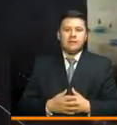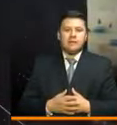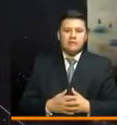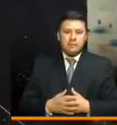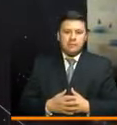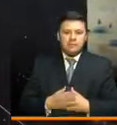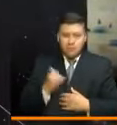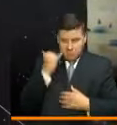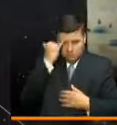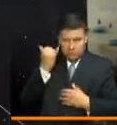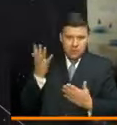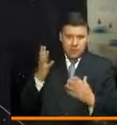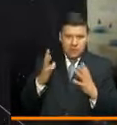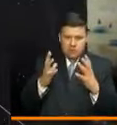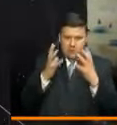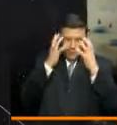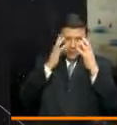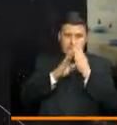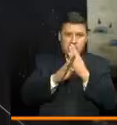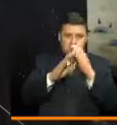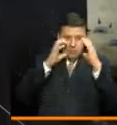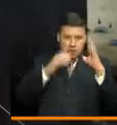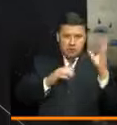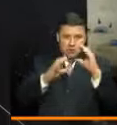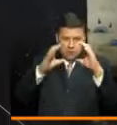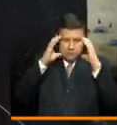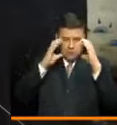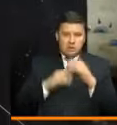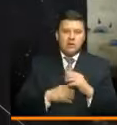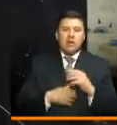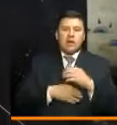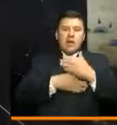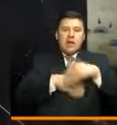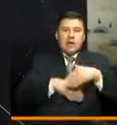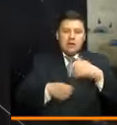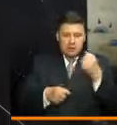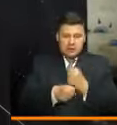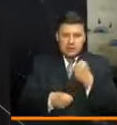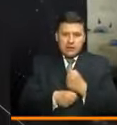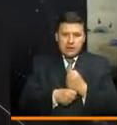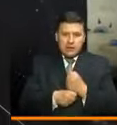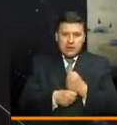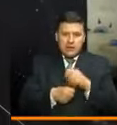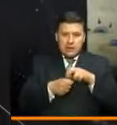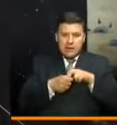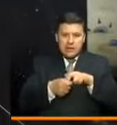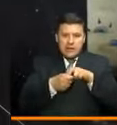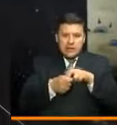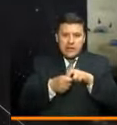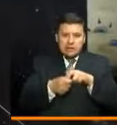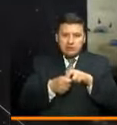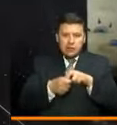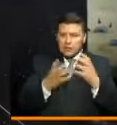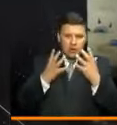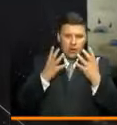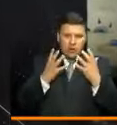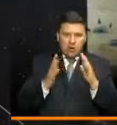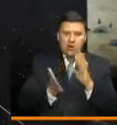Hemos diseñado una careta para protegernos todos, en la calle, en el trabajo, en el transporte público.